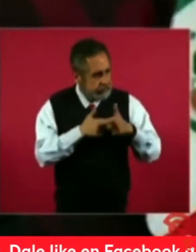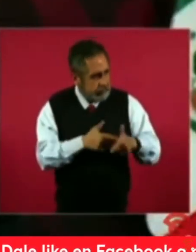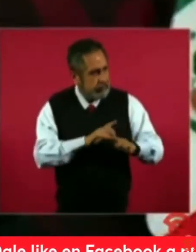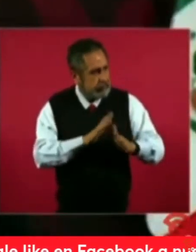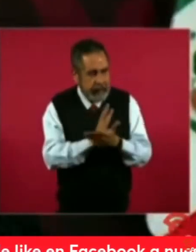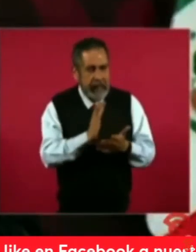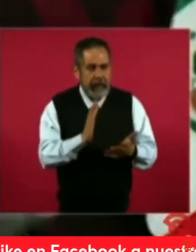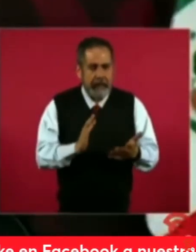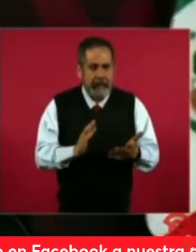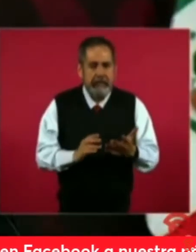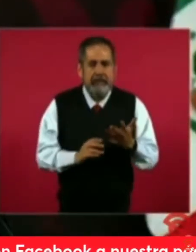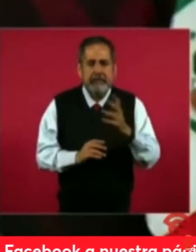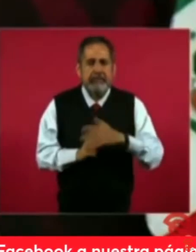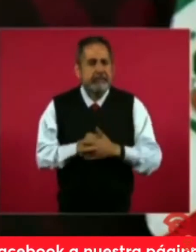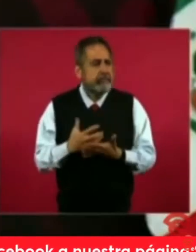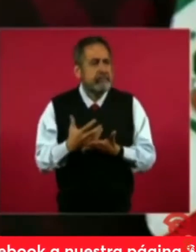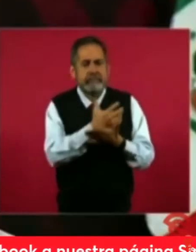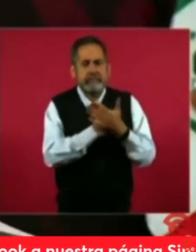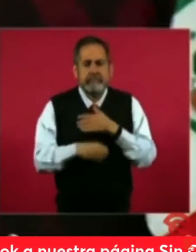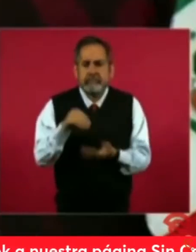La Pero van a pregunta seguir es ganando.